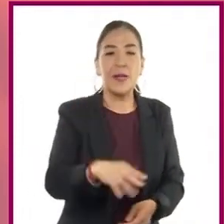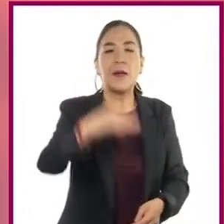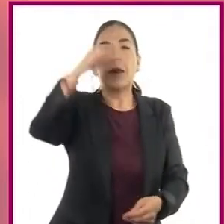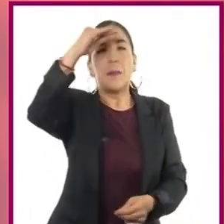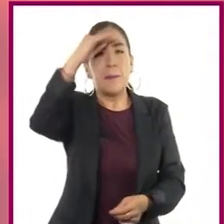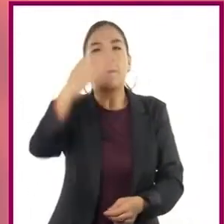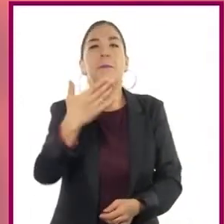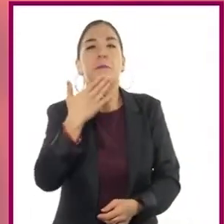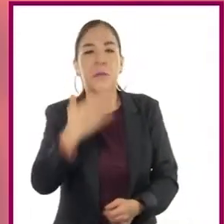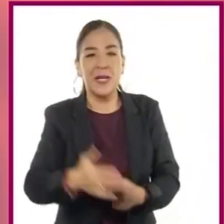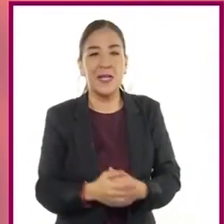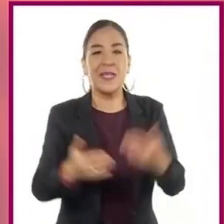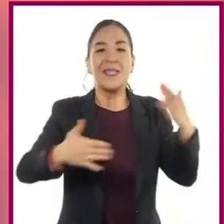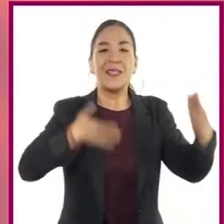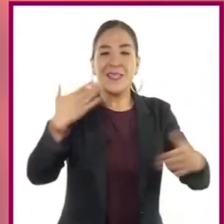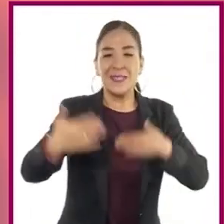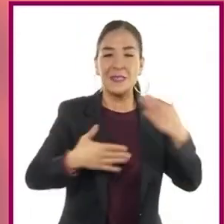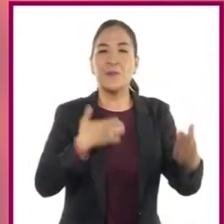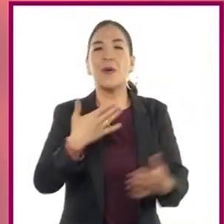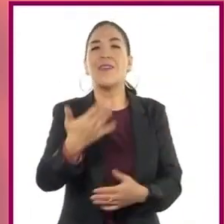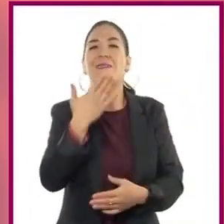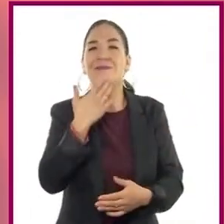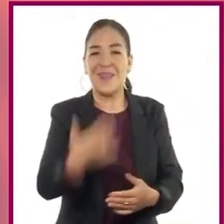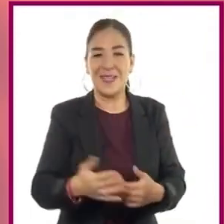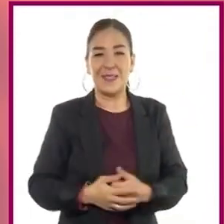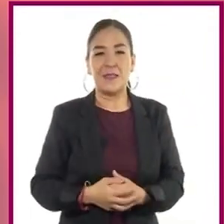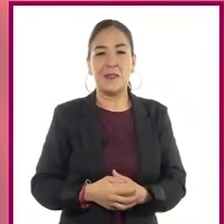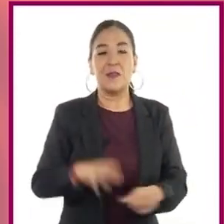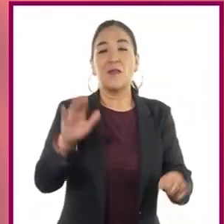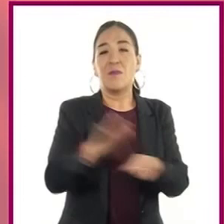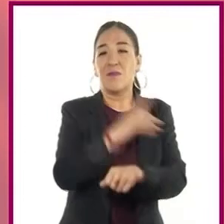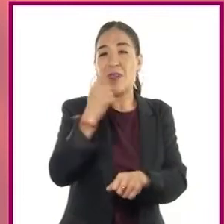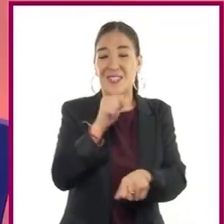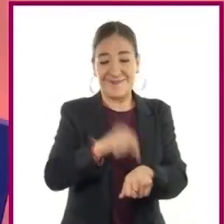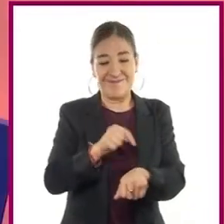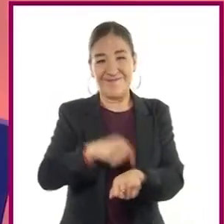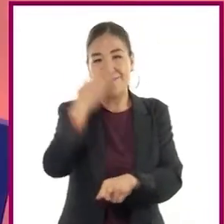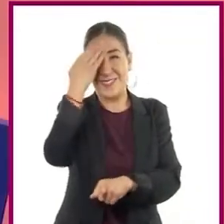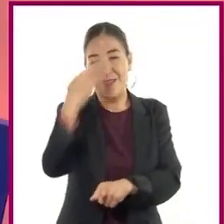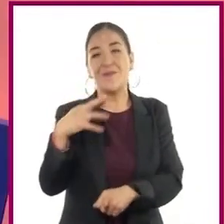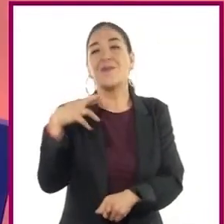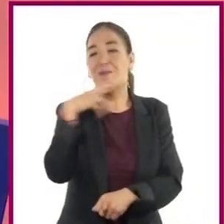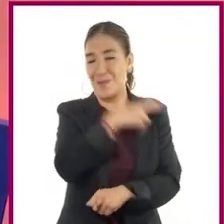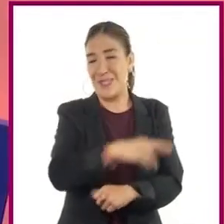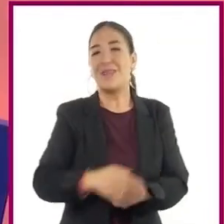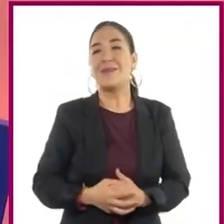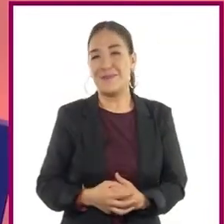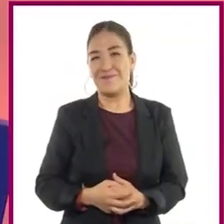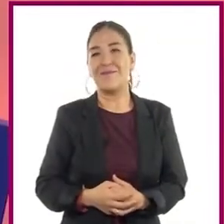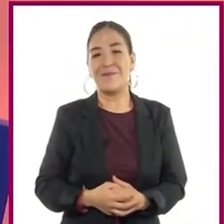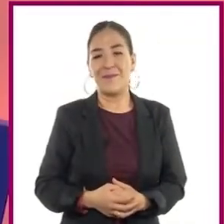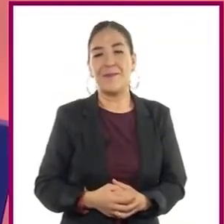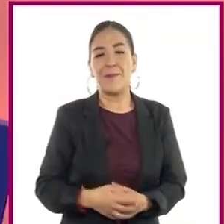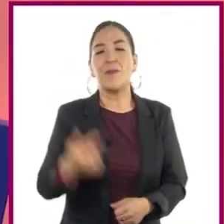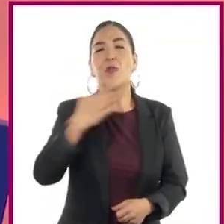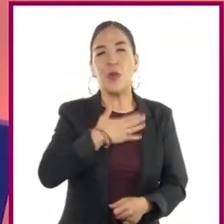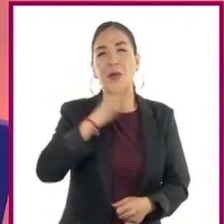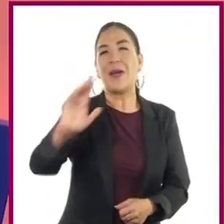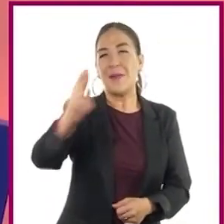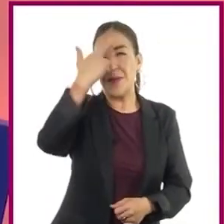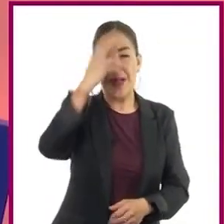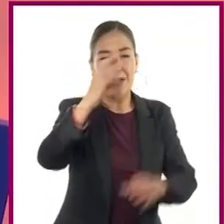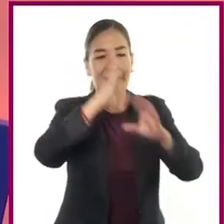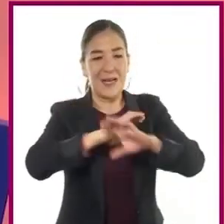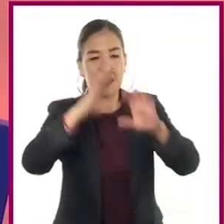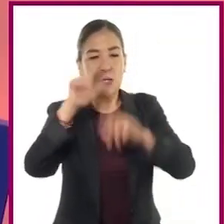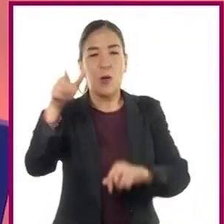conscientemente, disfrutarla al máximo, porque el tiempo pasa. Maestra, recordé una canción